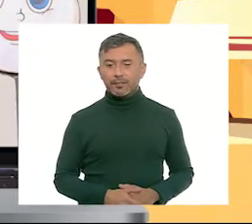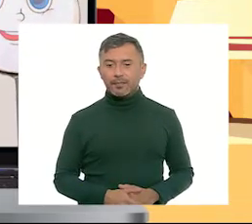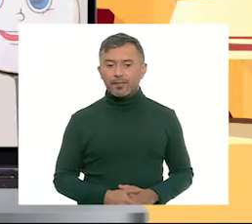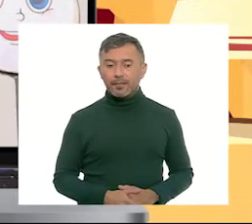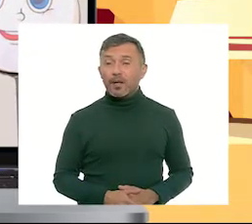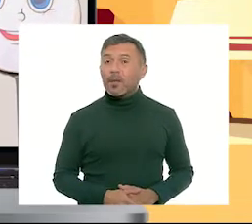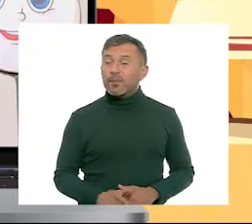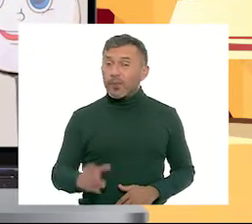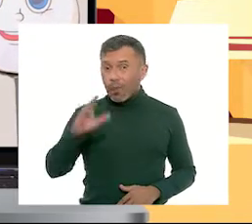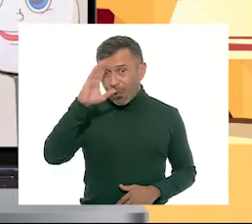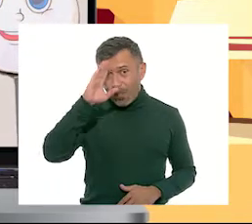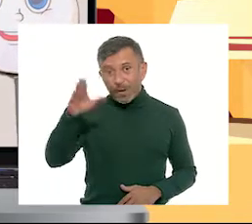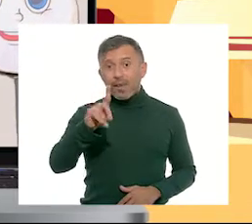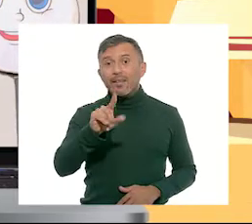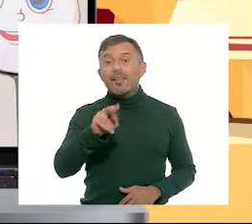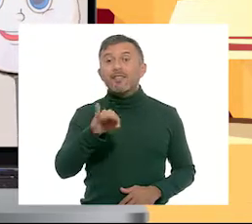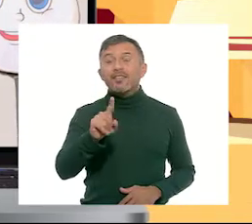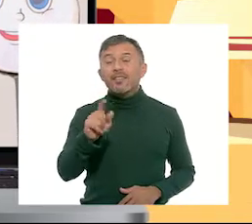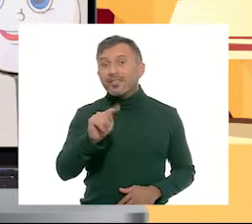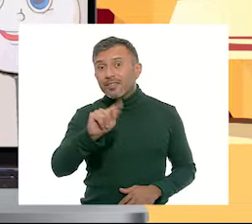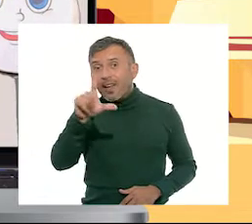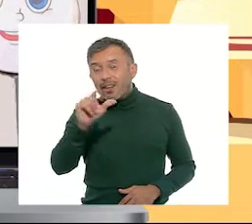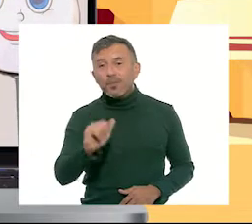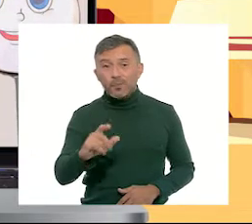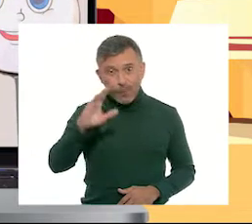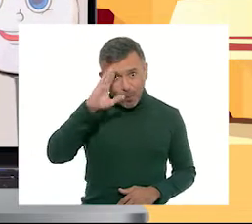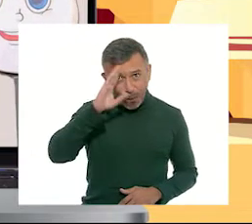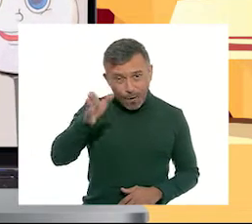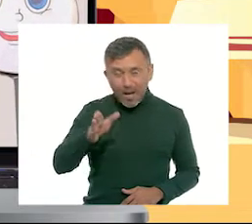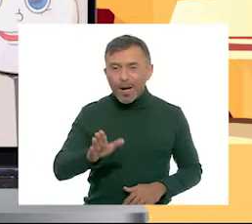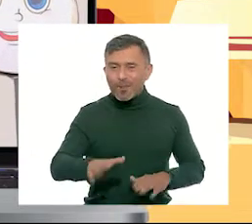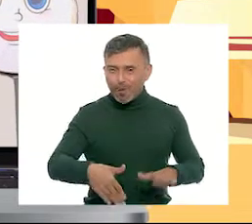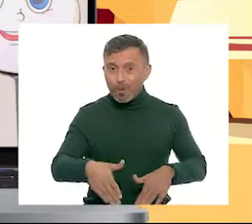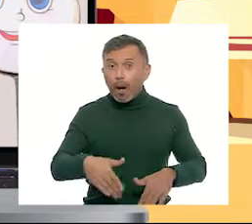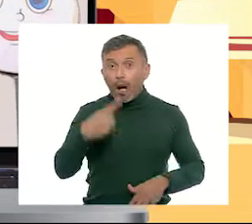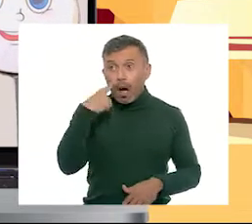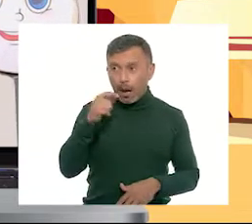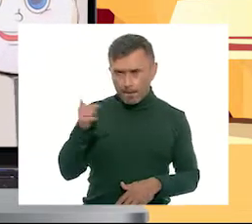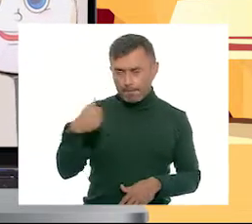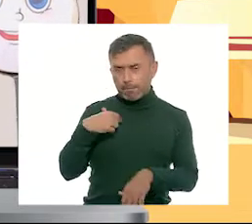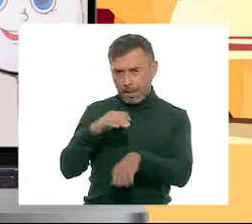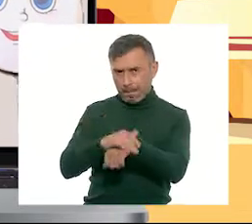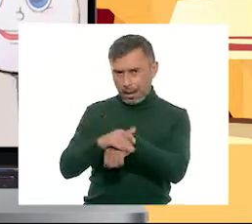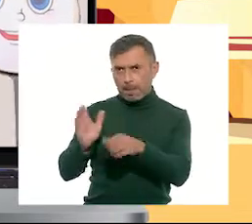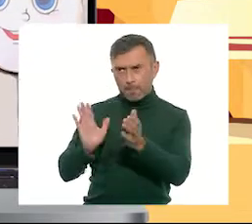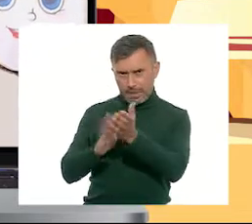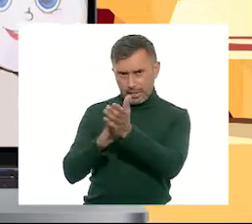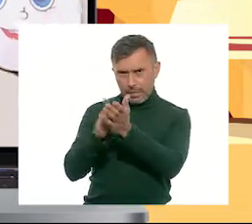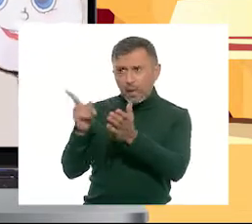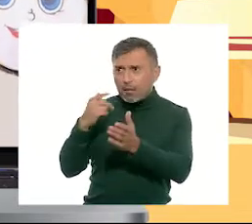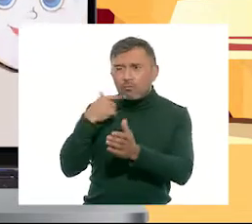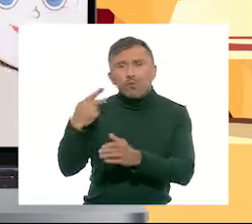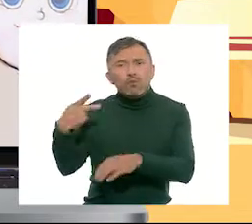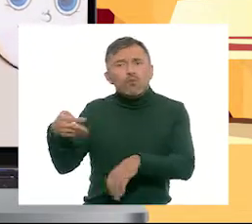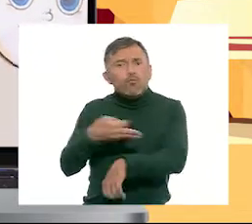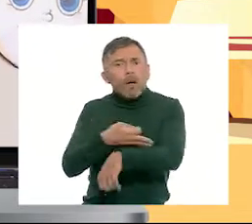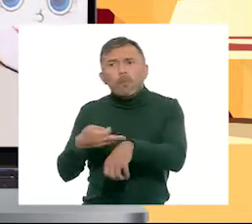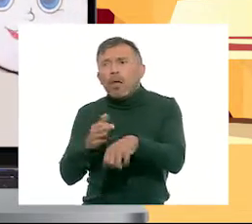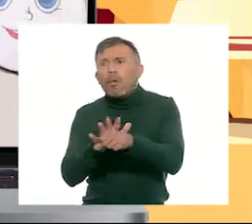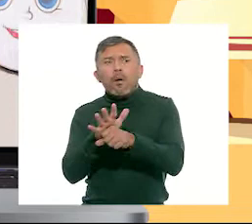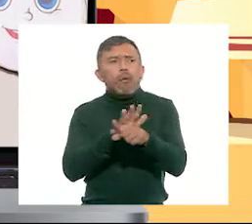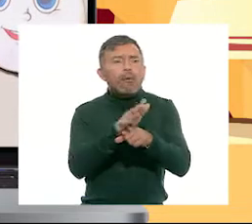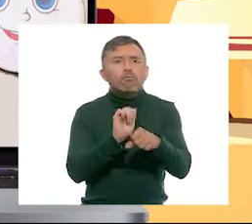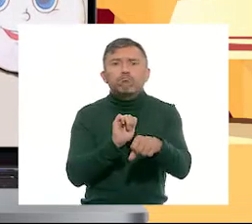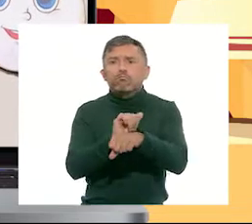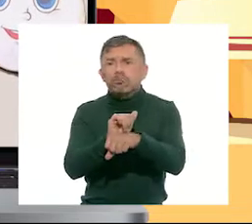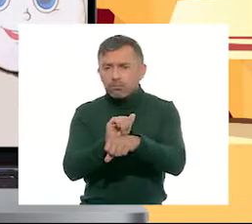Hola, David. ¿Qué tal? Hola, Bombo. Quiero que conozcan a mi amiga Pandereta. Estamos buscando a su familia. ¿Podrías contarnos cómo